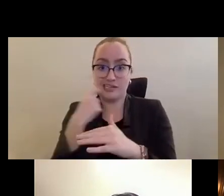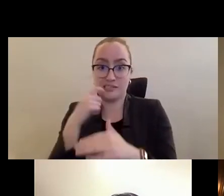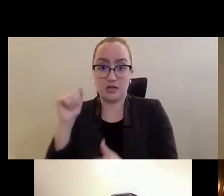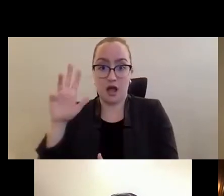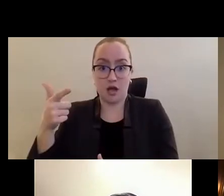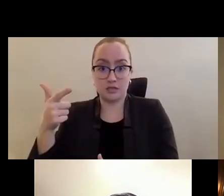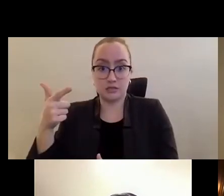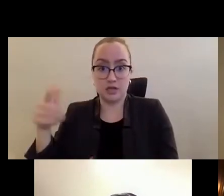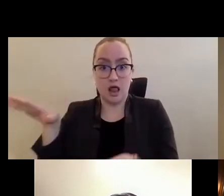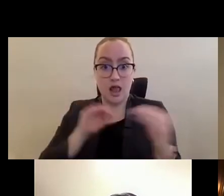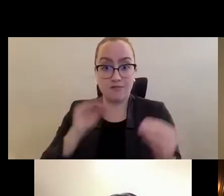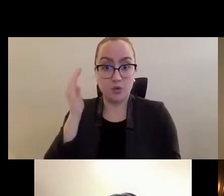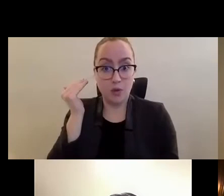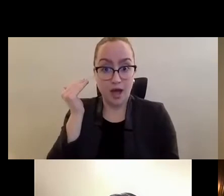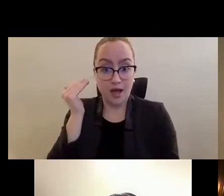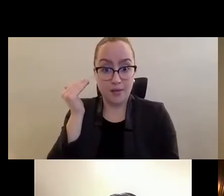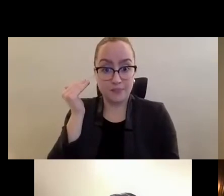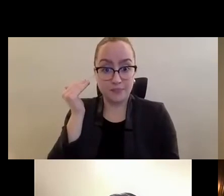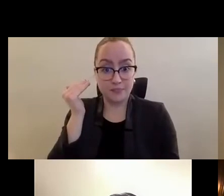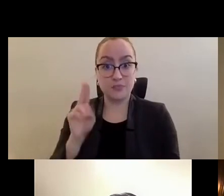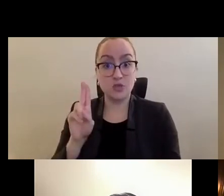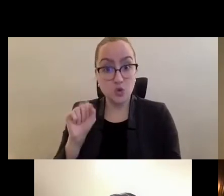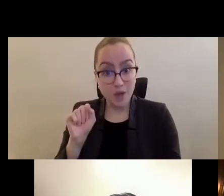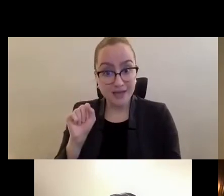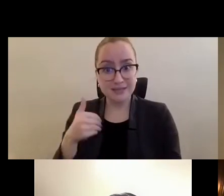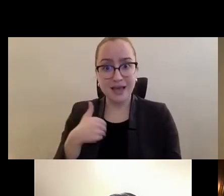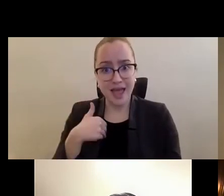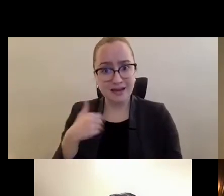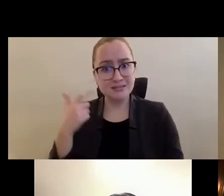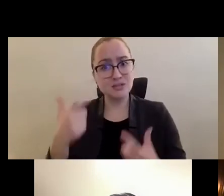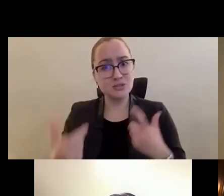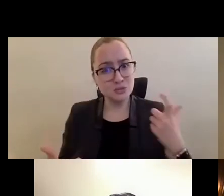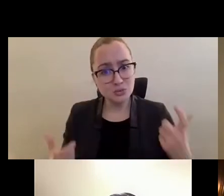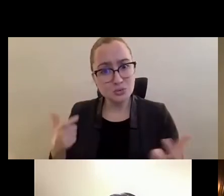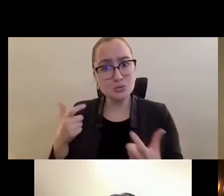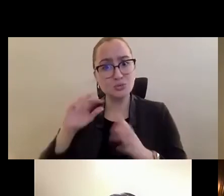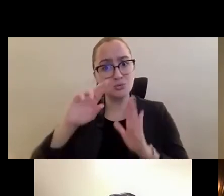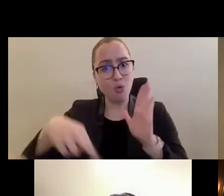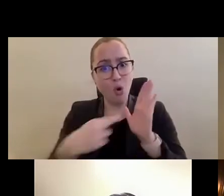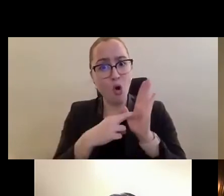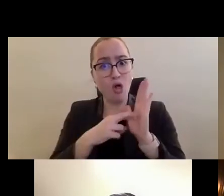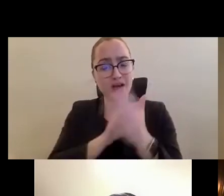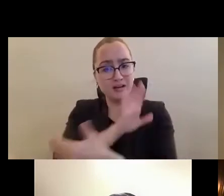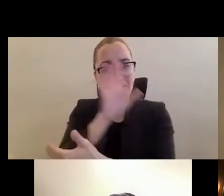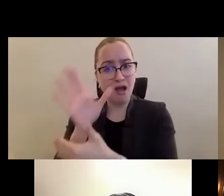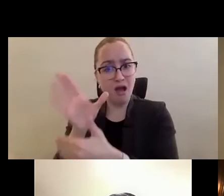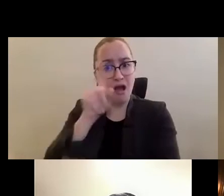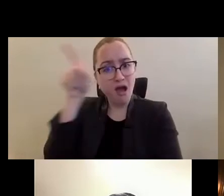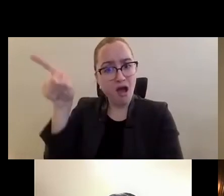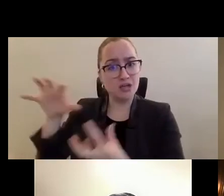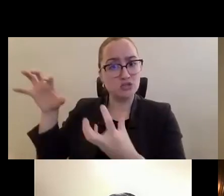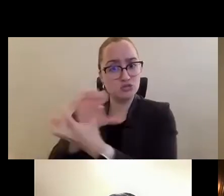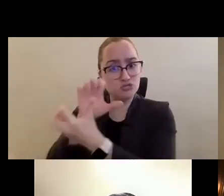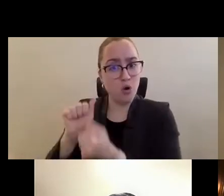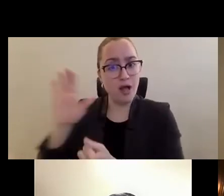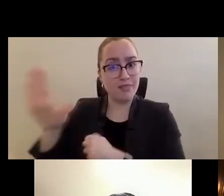vemos el hecho de que la guerra en Afganistán, entre comillas, terminó y mucha gente quiere